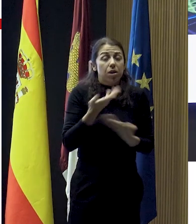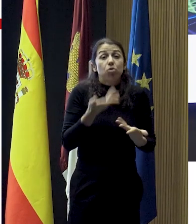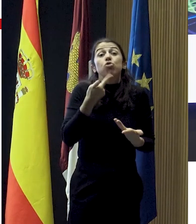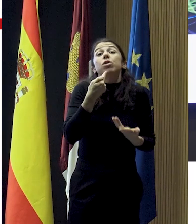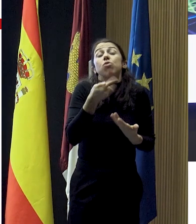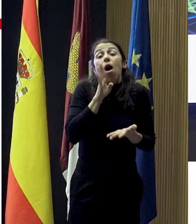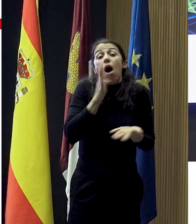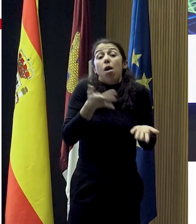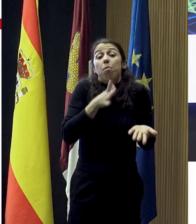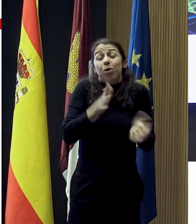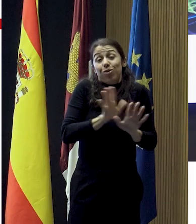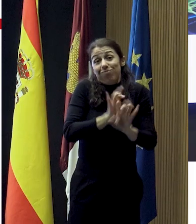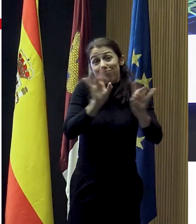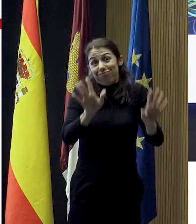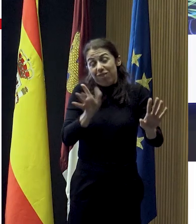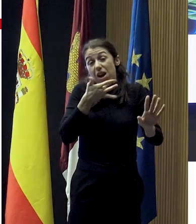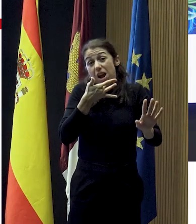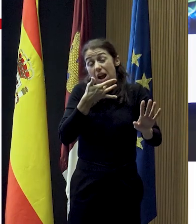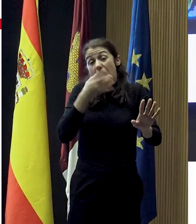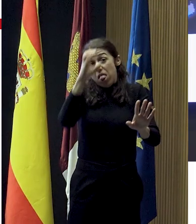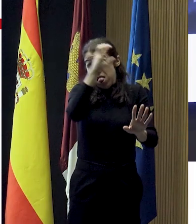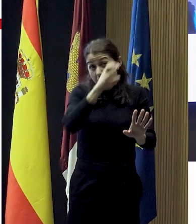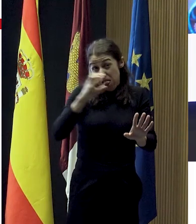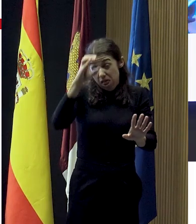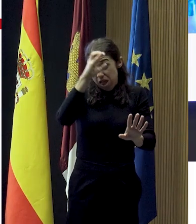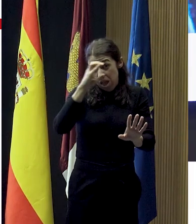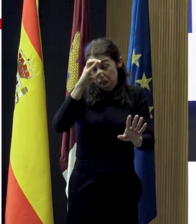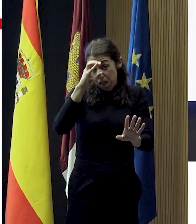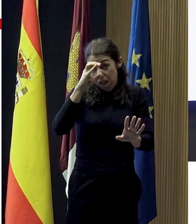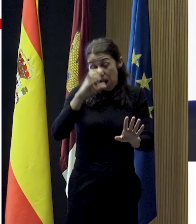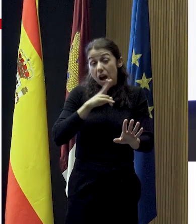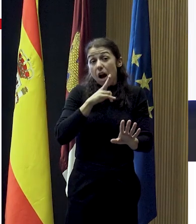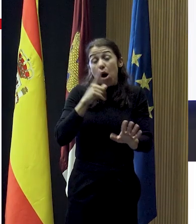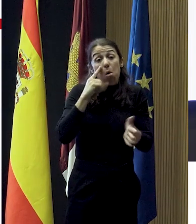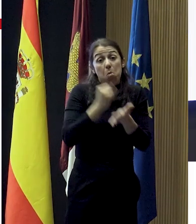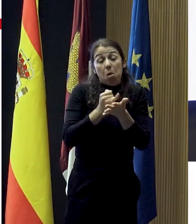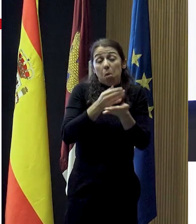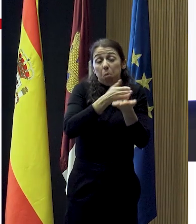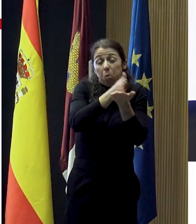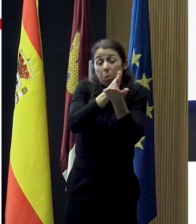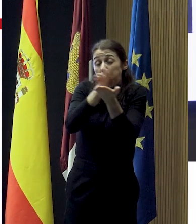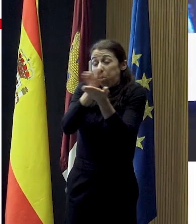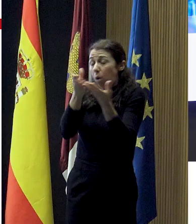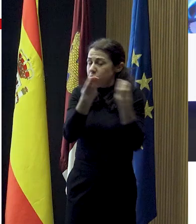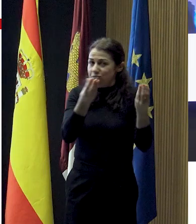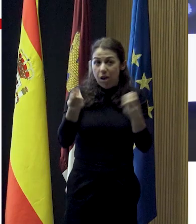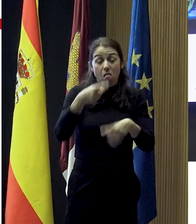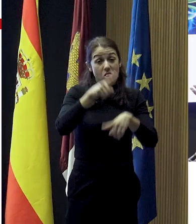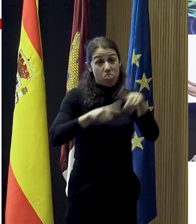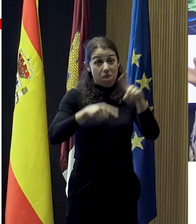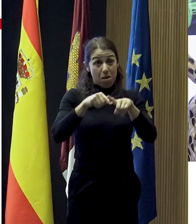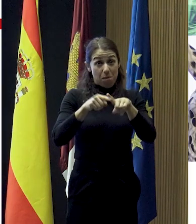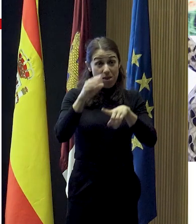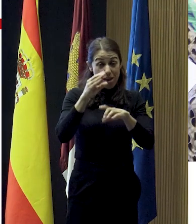dicho eso, pero claro, en ciencia hay muchas hipótesis. Entonces, dependiendo del investigador, pues yo, que soy de